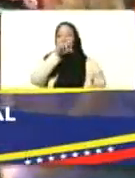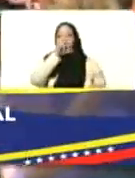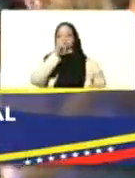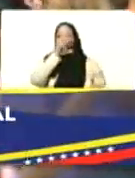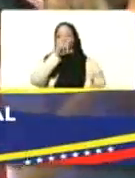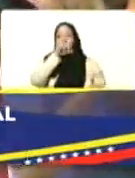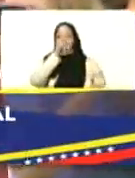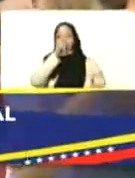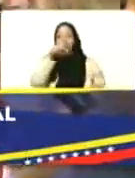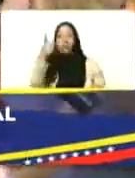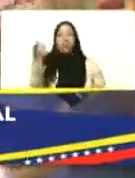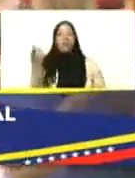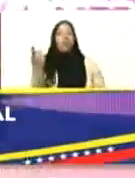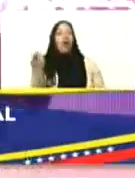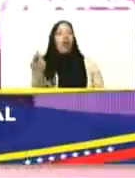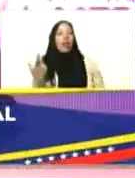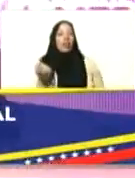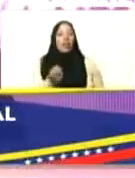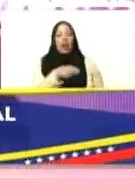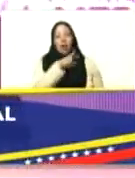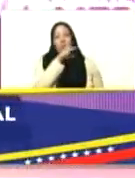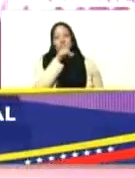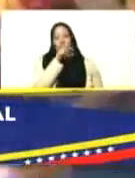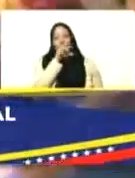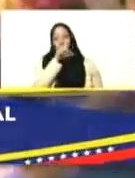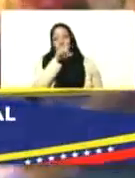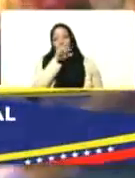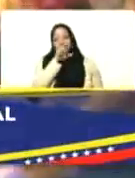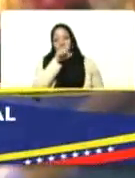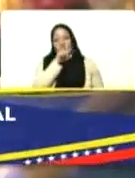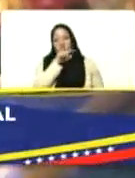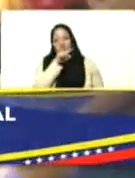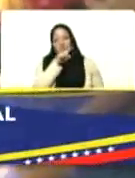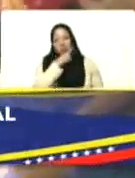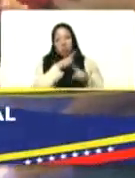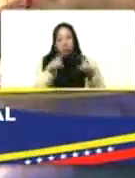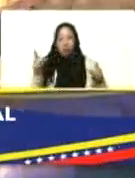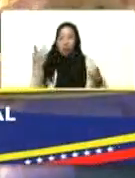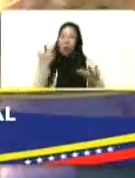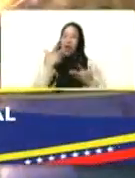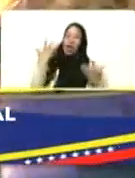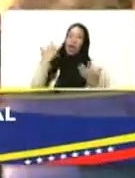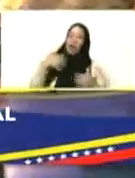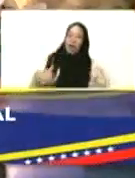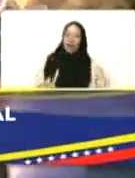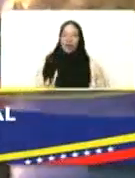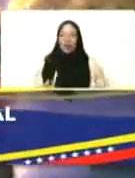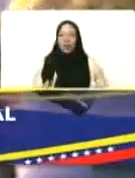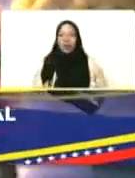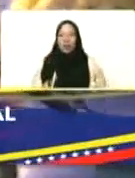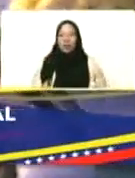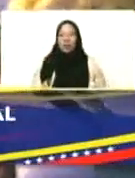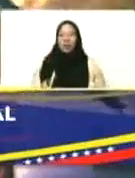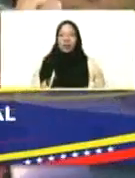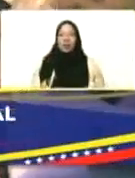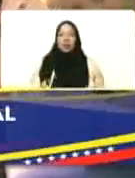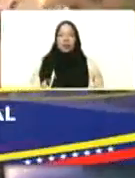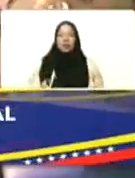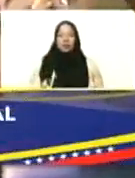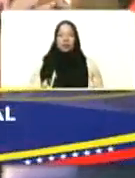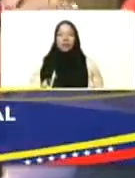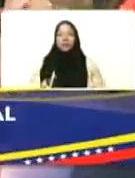Tanto que falta por hablar. Sí, pero venzo el